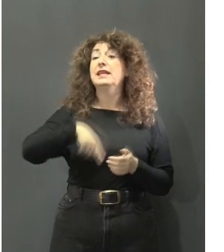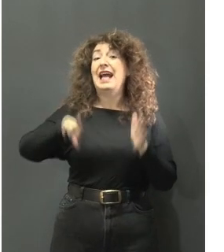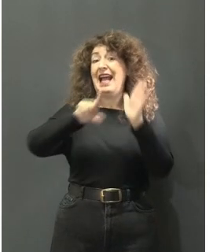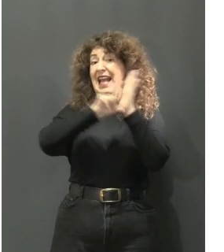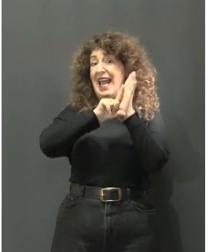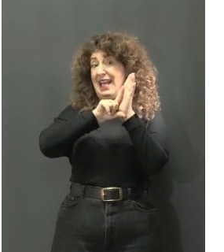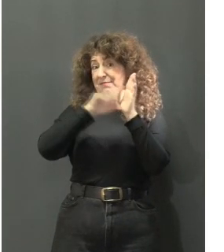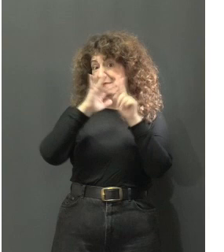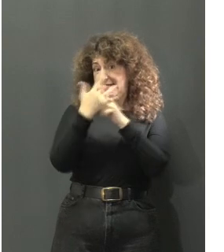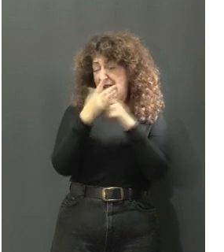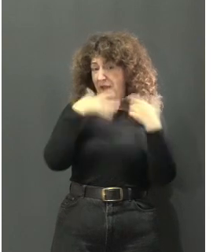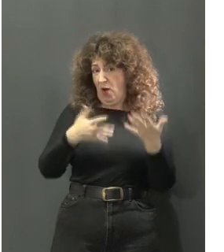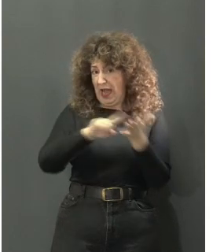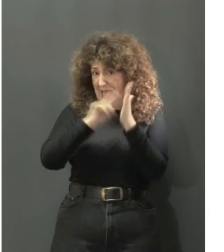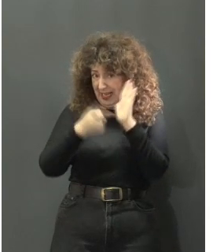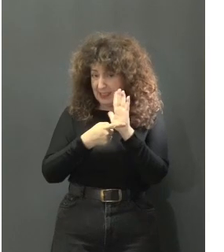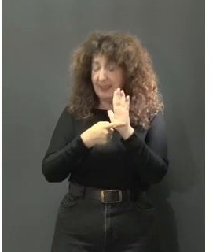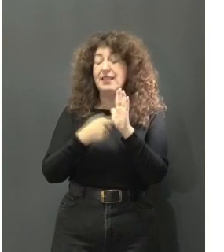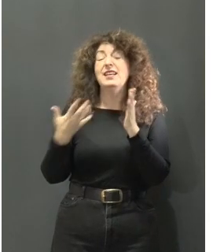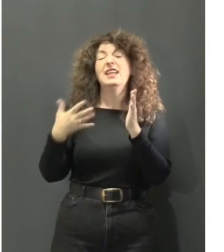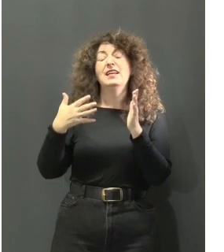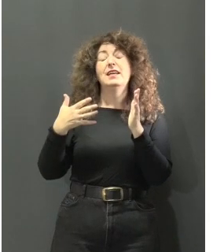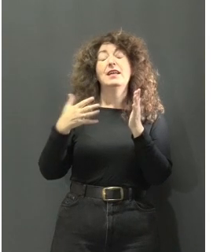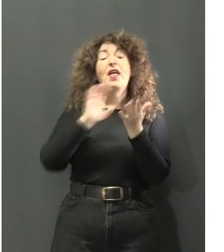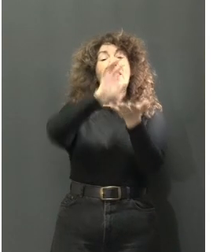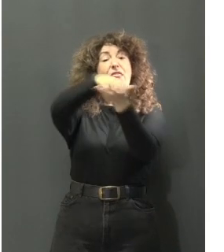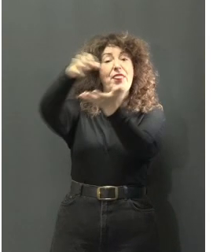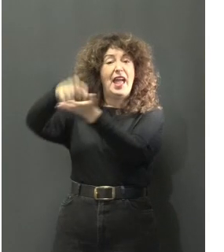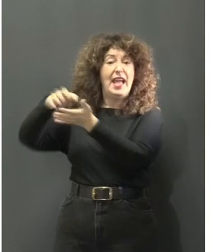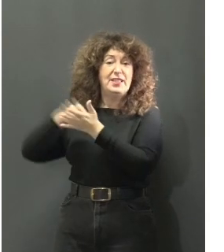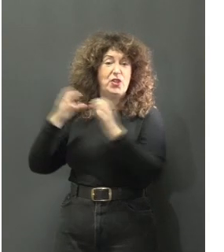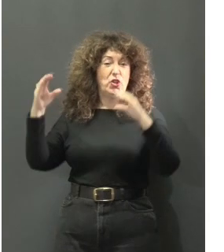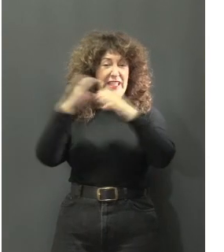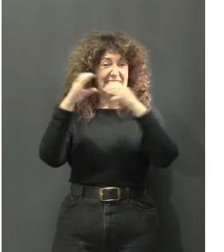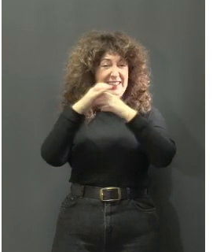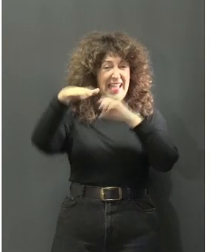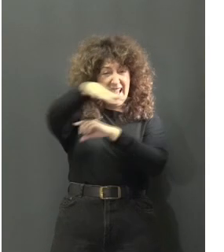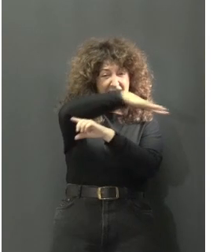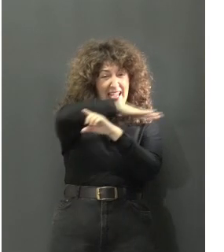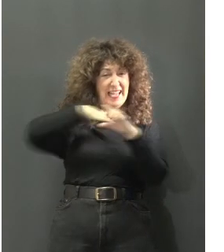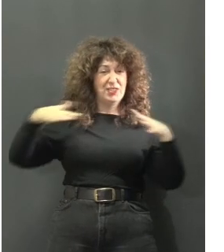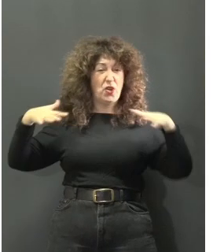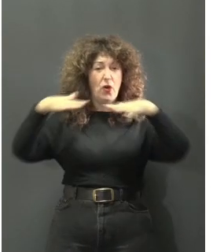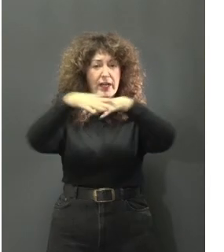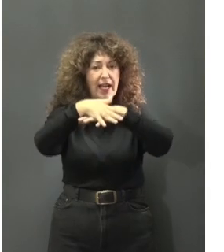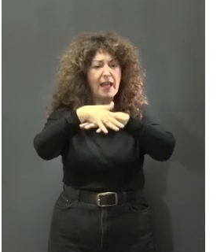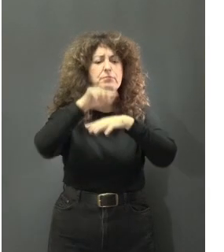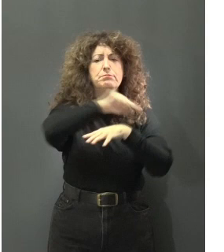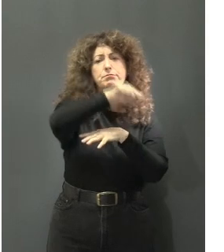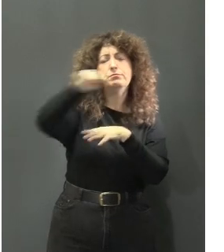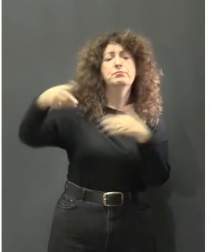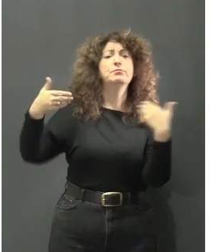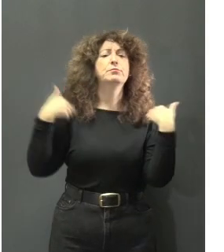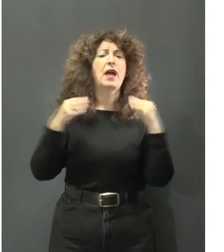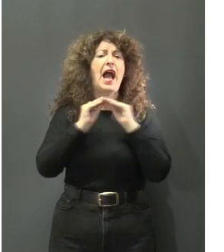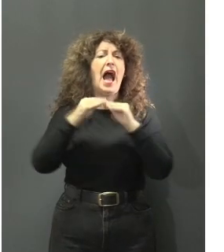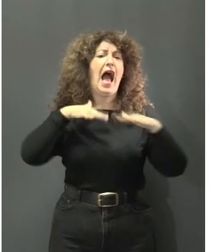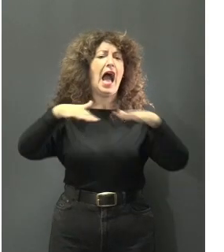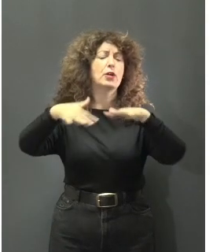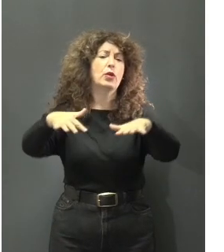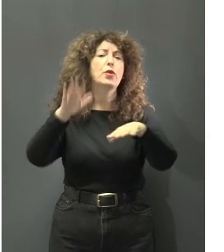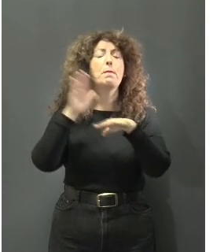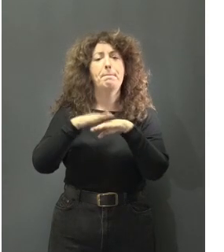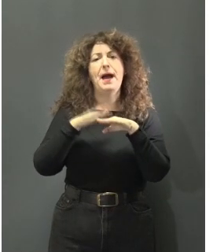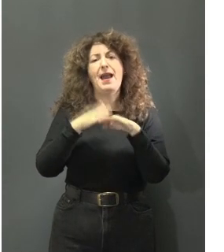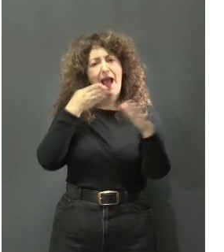nos encontramos, desde la red de centros del Imserso se están llevando a cabo diversas actuaciones encaminadas a desplegar